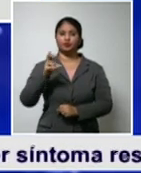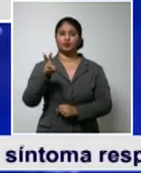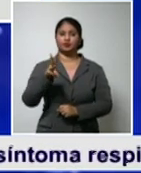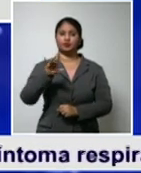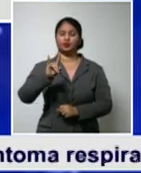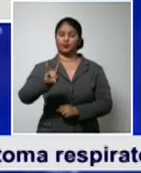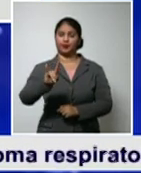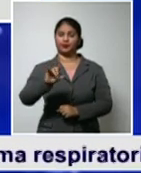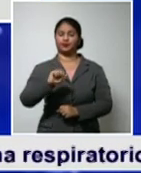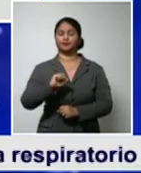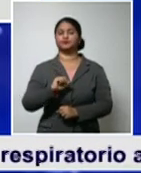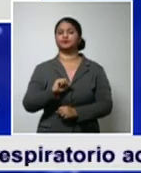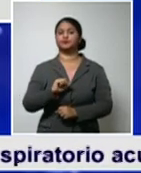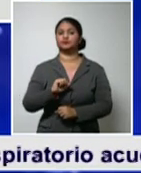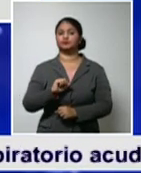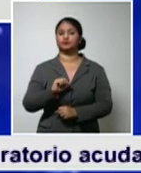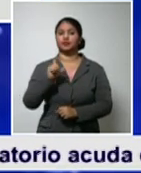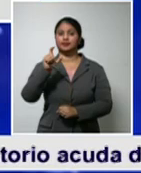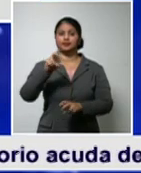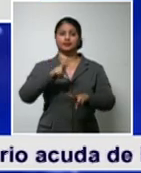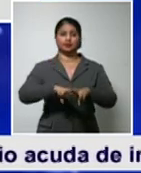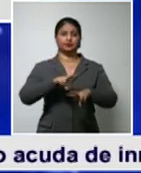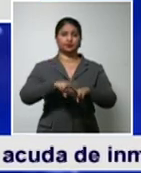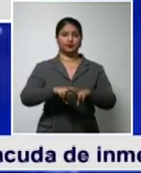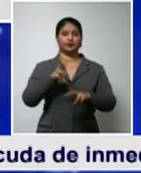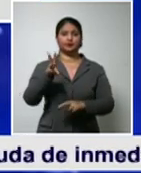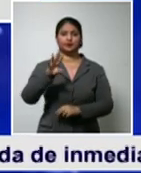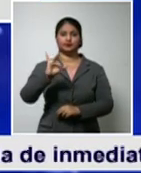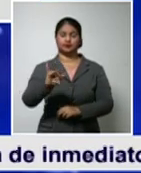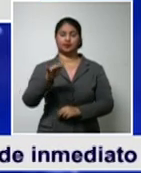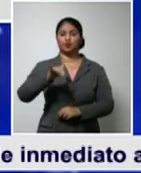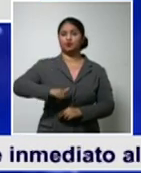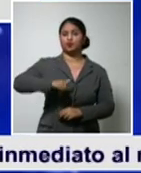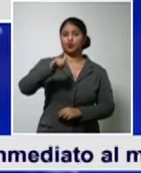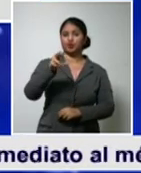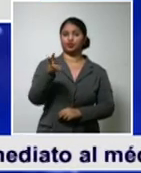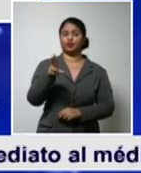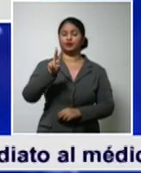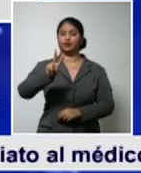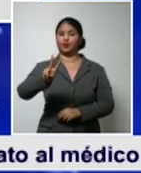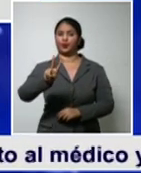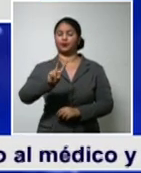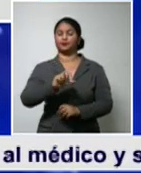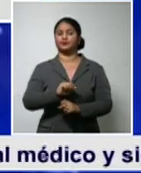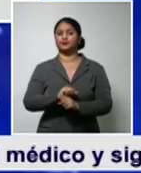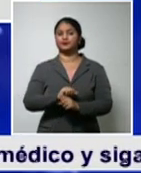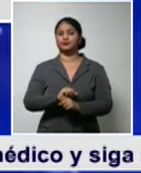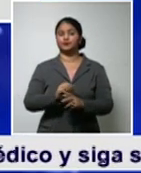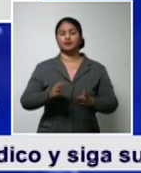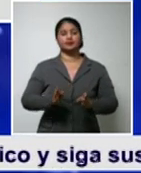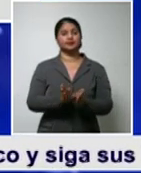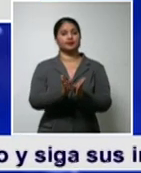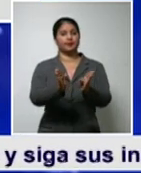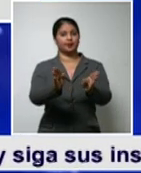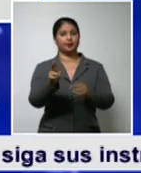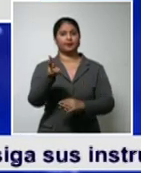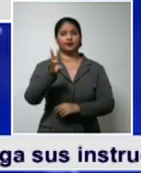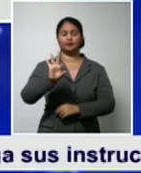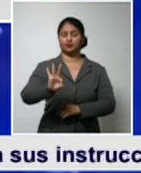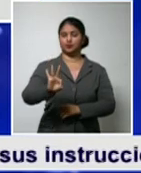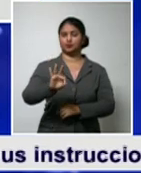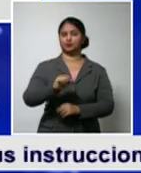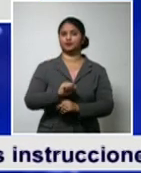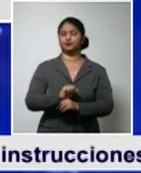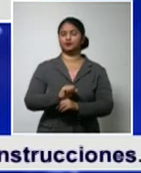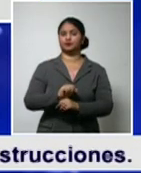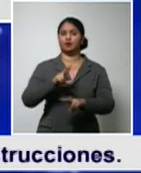39, Centro Habana 37, Boyeros 32, San Miguel 28, Habana